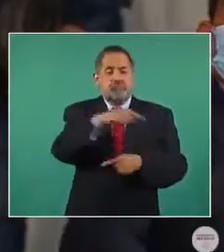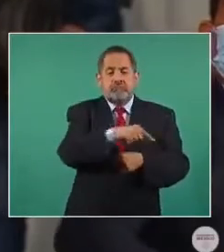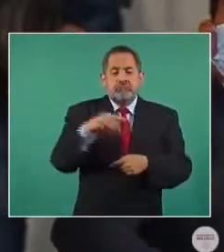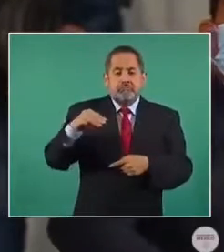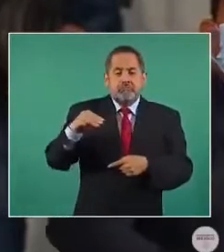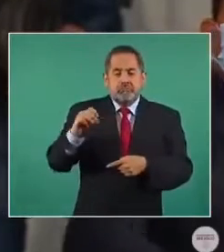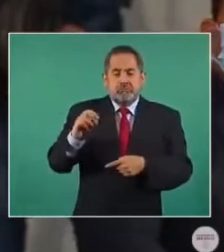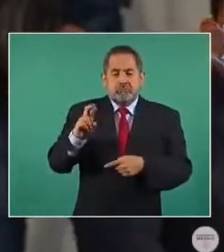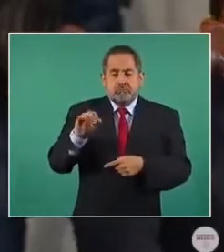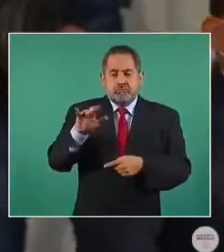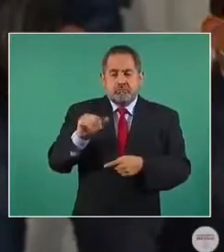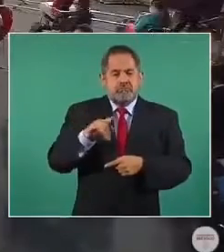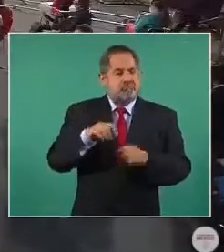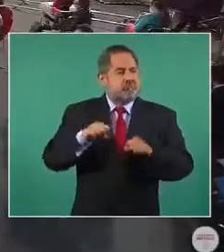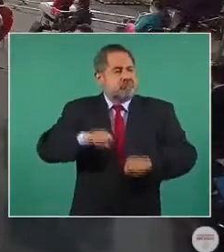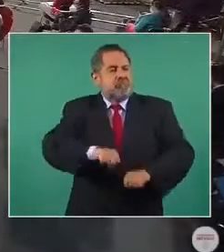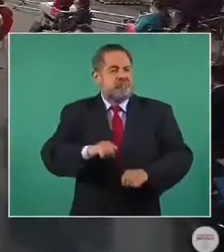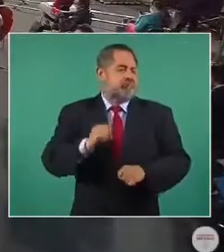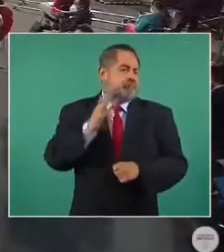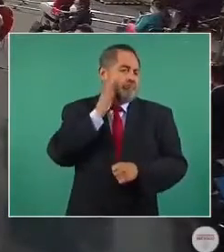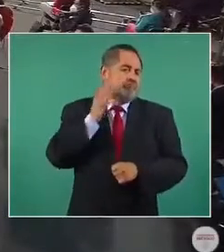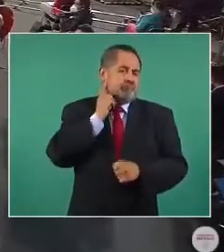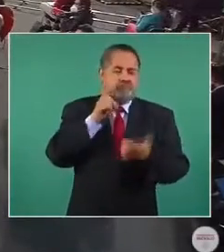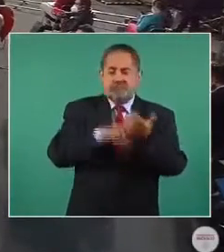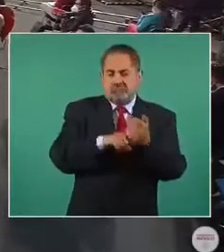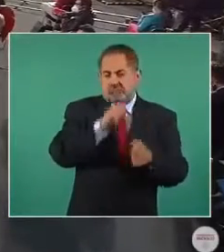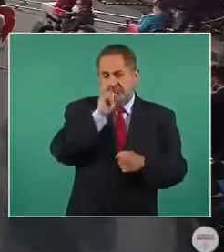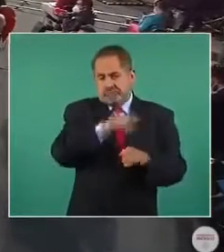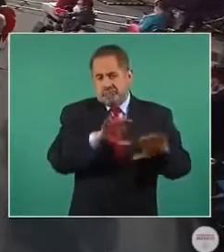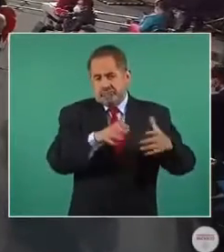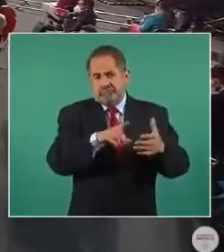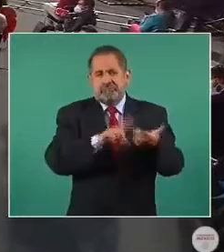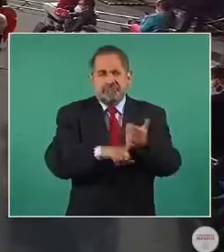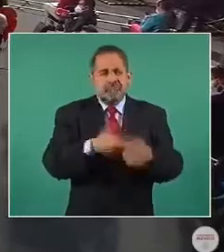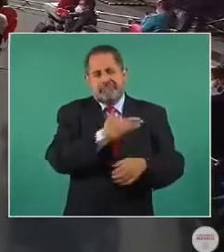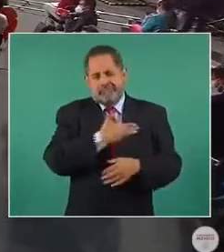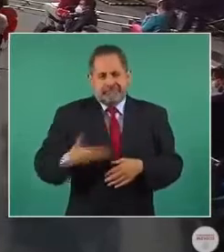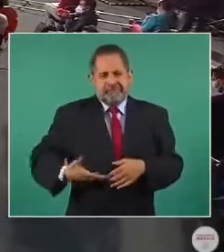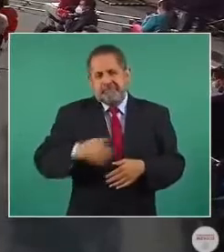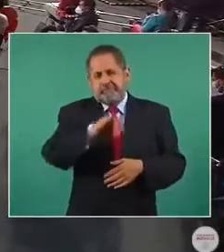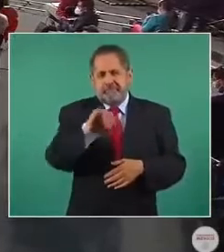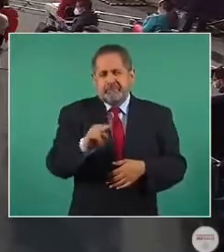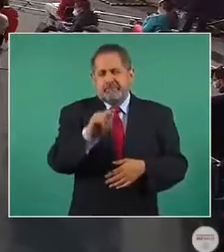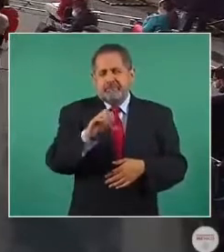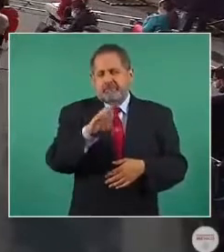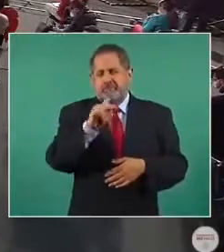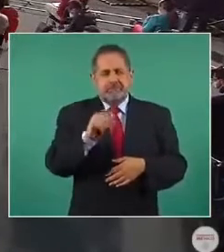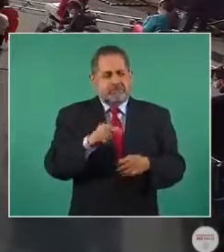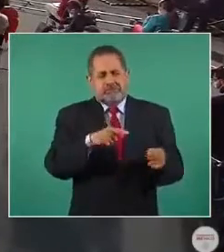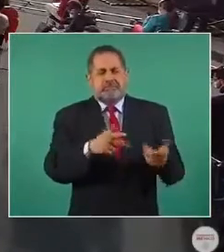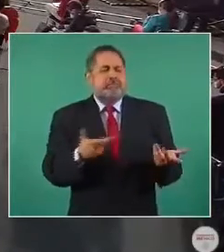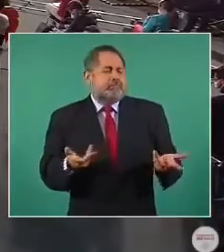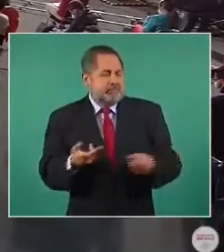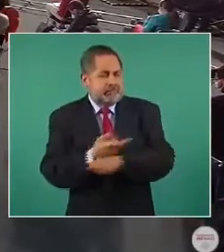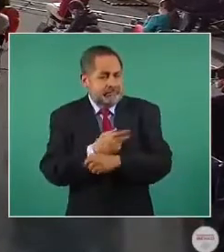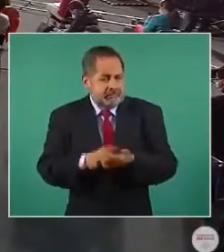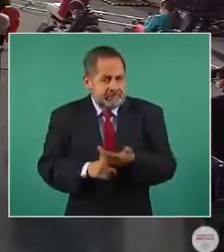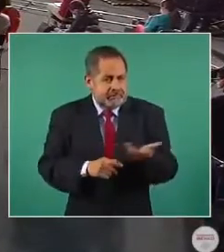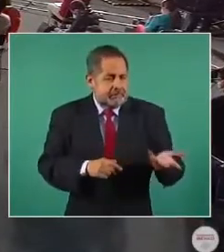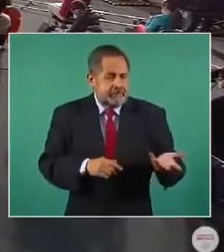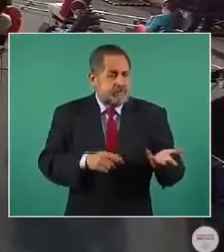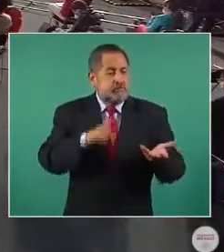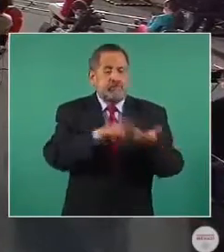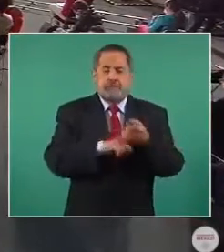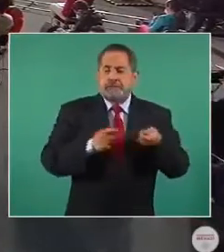puestos claves en la Cámara de Diputados, como también nada menos presidente de la JUCOPO, de la Junta de Coordinación Política, donde pues se